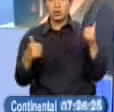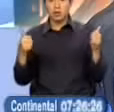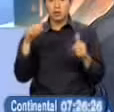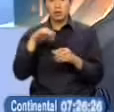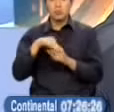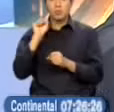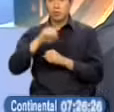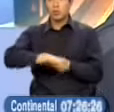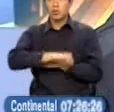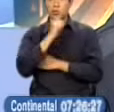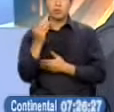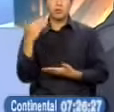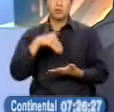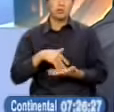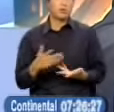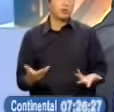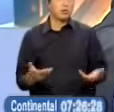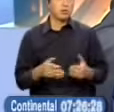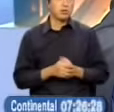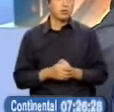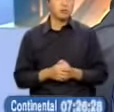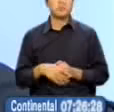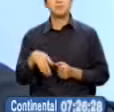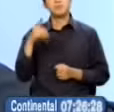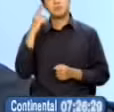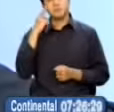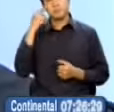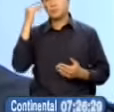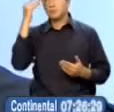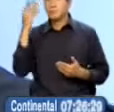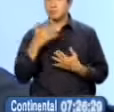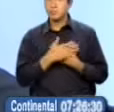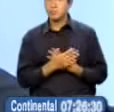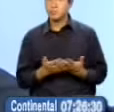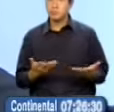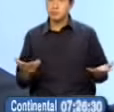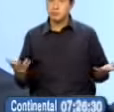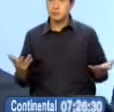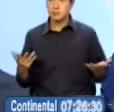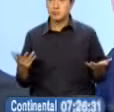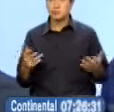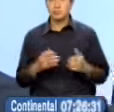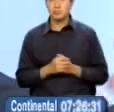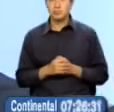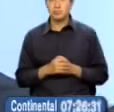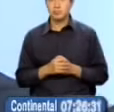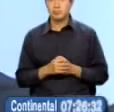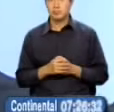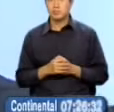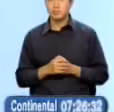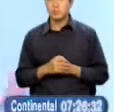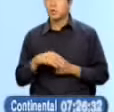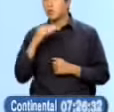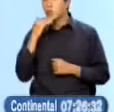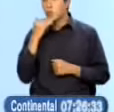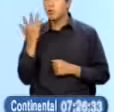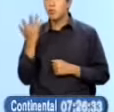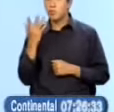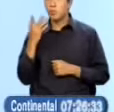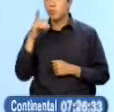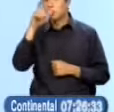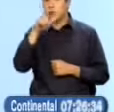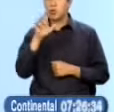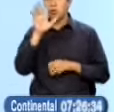y puede volver a ganar pero además muestra políticamente que hiciste es porque color de melo no ocurrió eso le inhabilitaron por